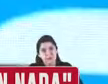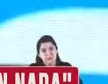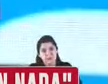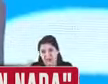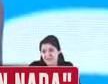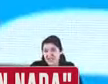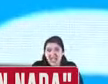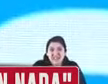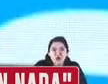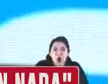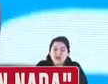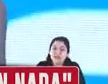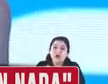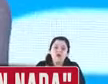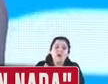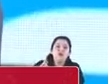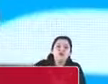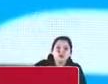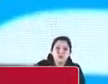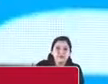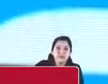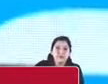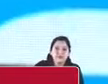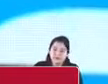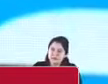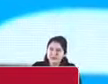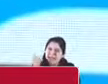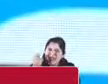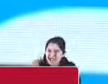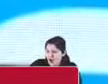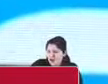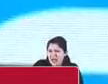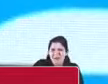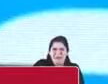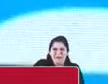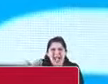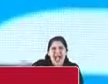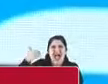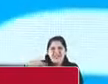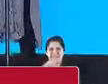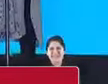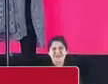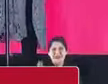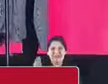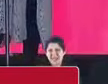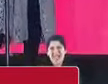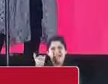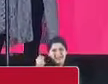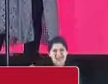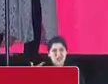pero nuestros mucho tiempo antes de ir olivos y sin